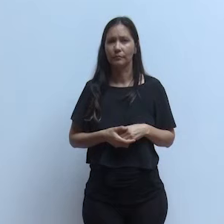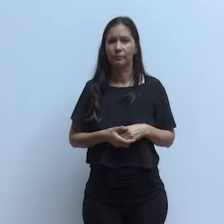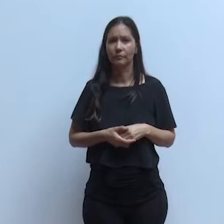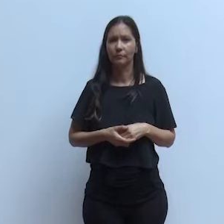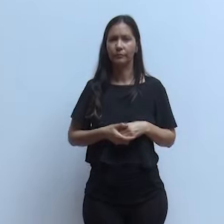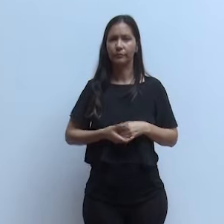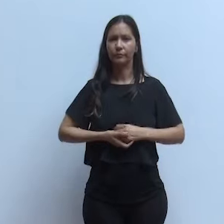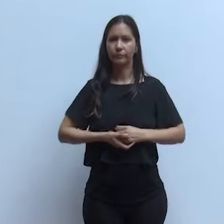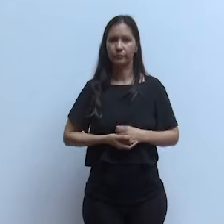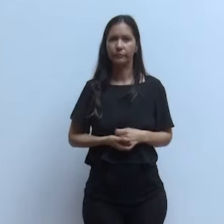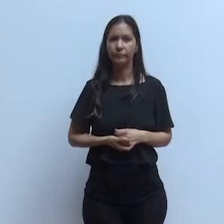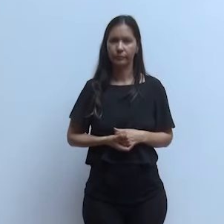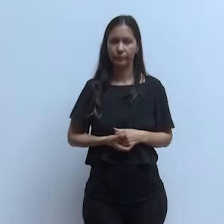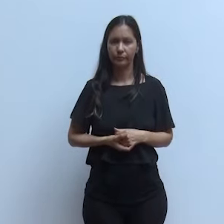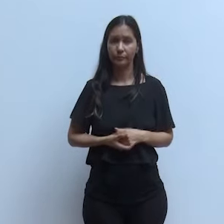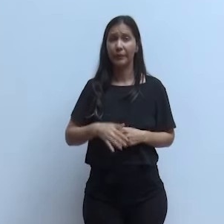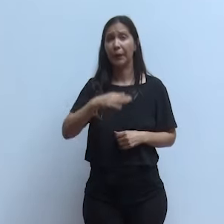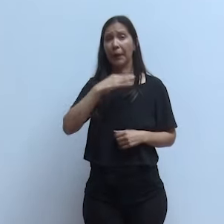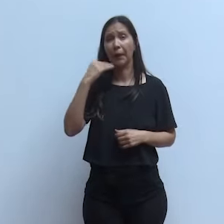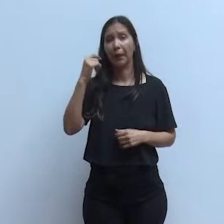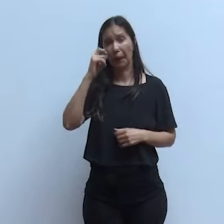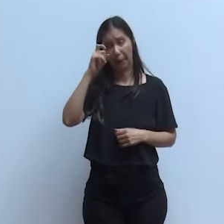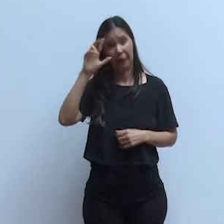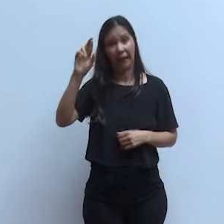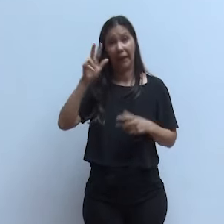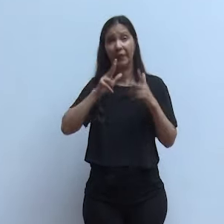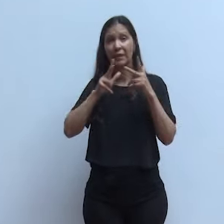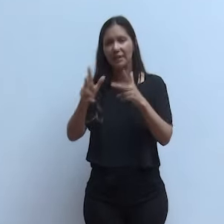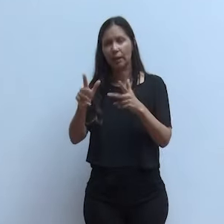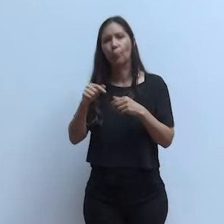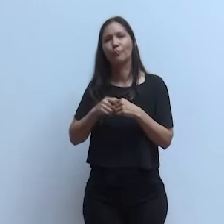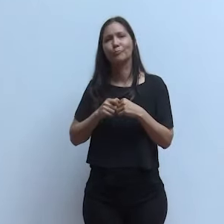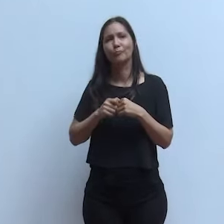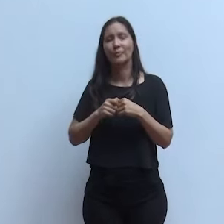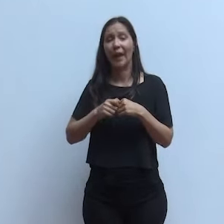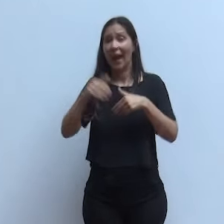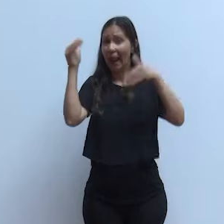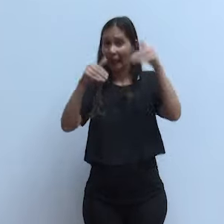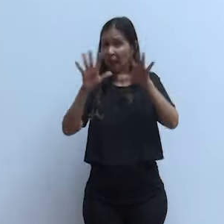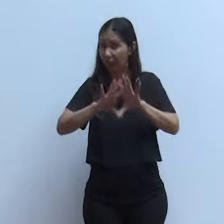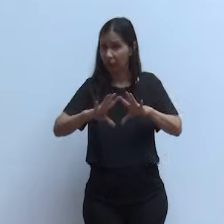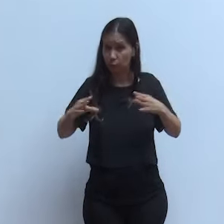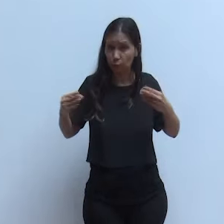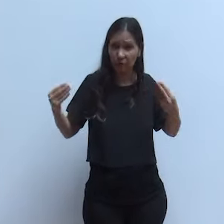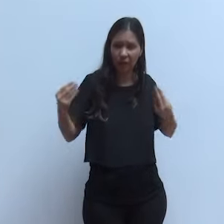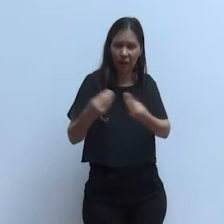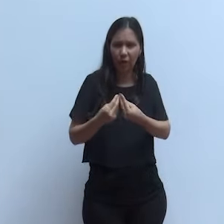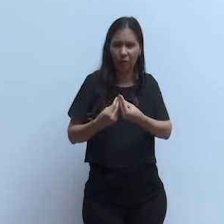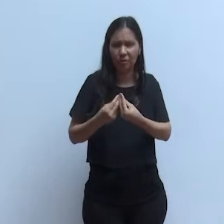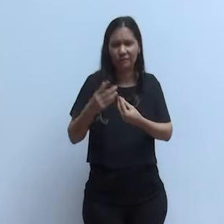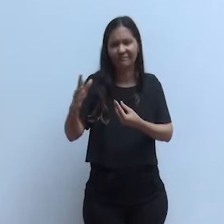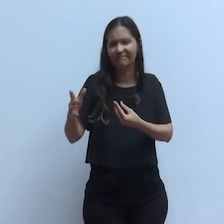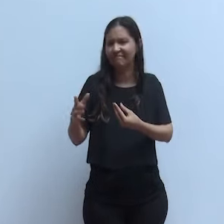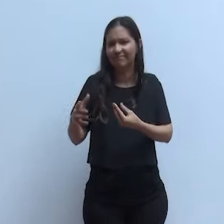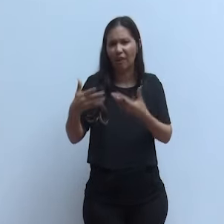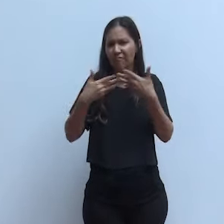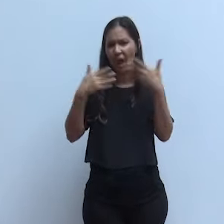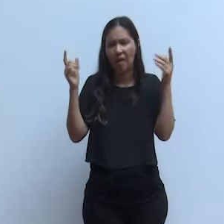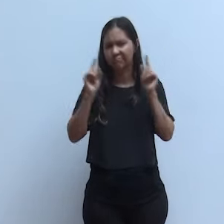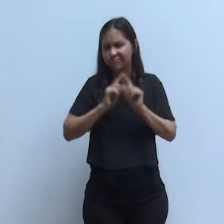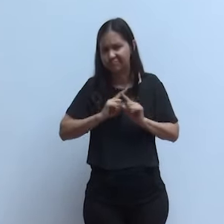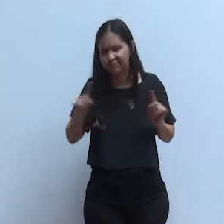eh Javier dice cuando los resultados de estas decisión no fueron felices se produjeron profunda desorientación en esta misma